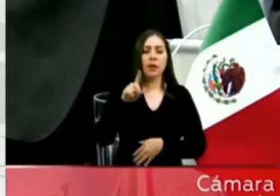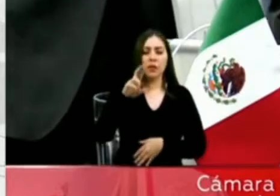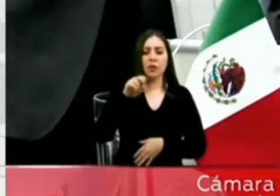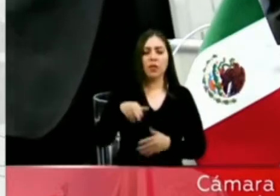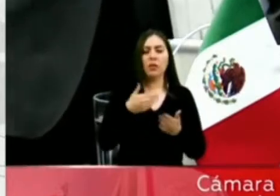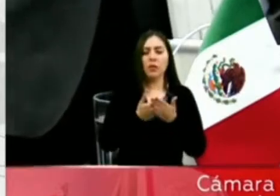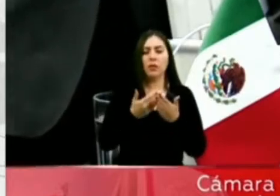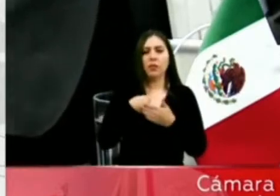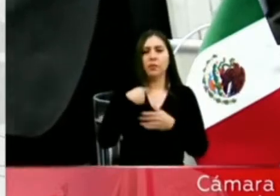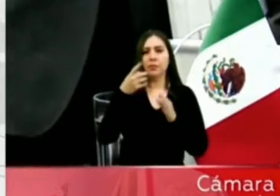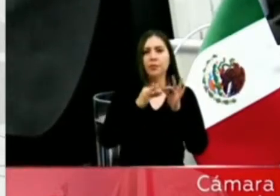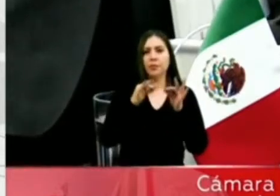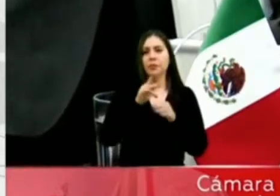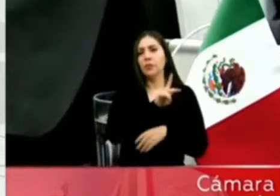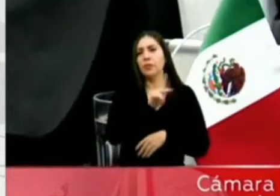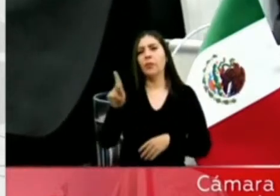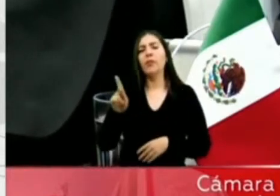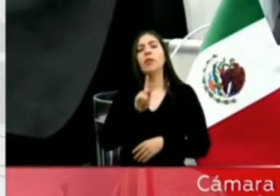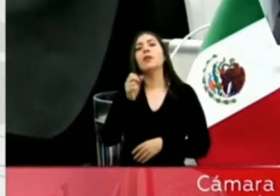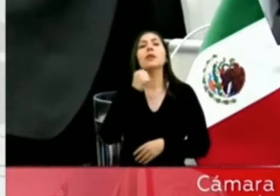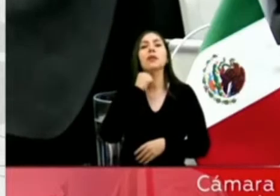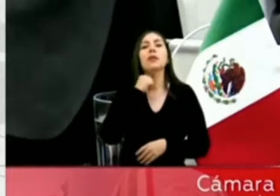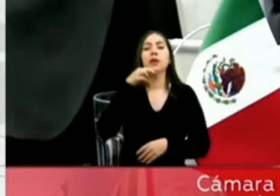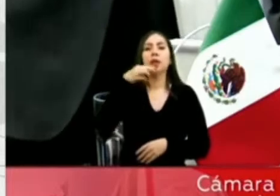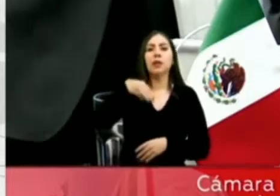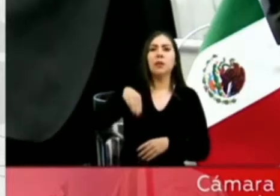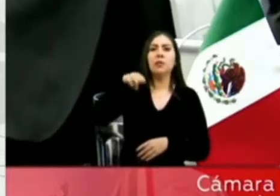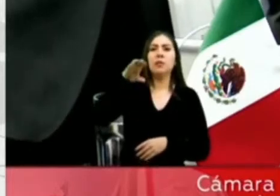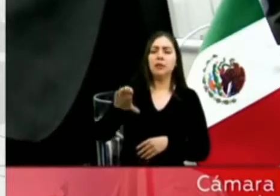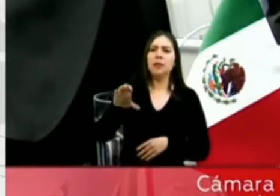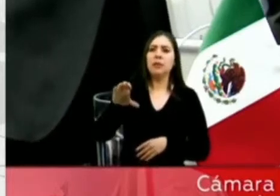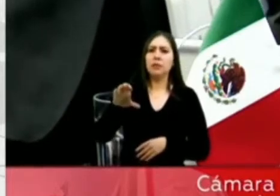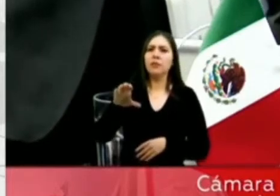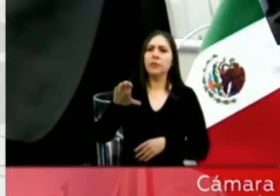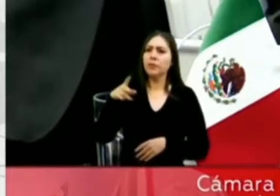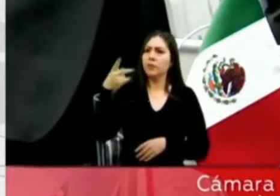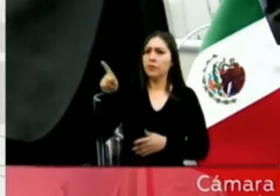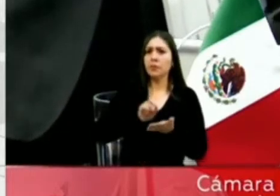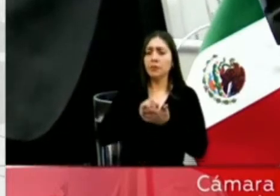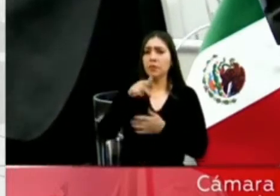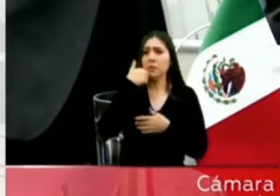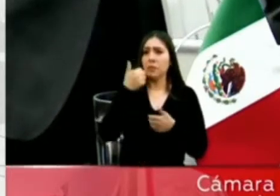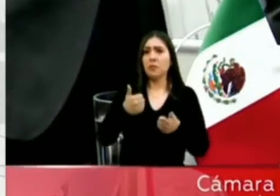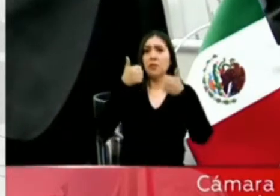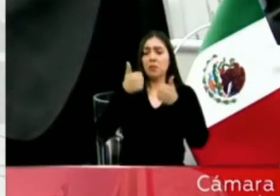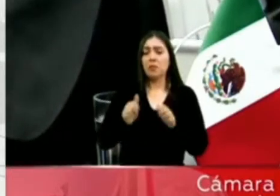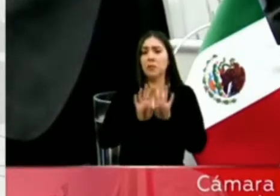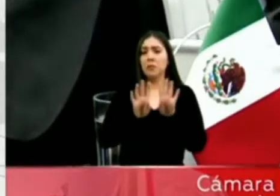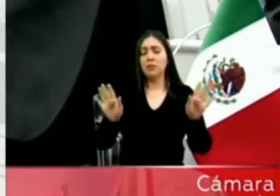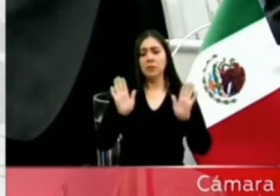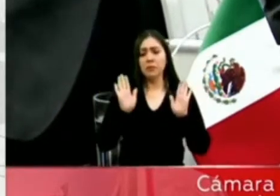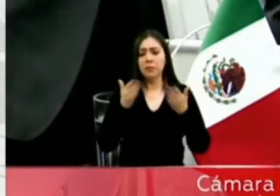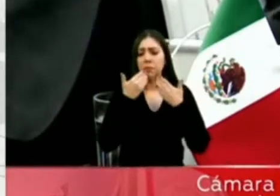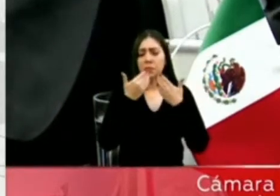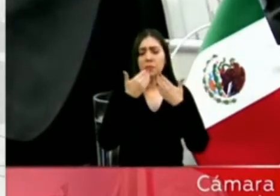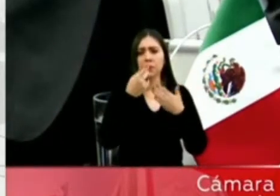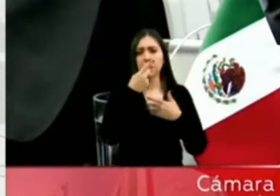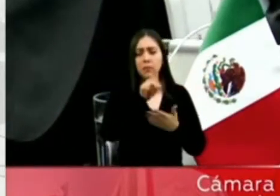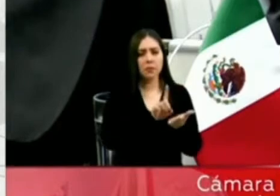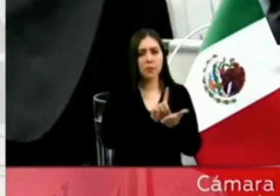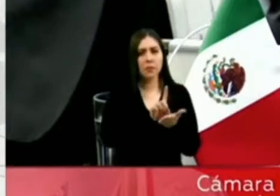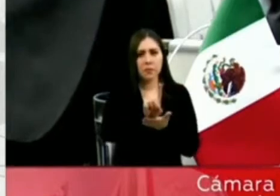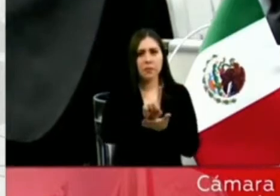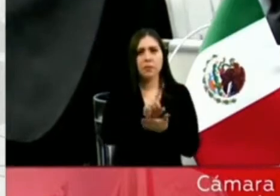planteo que los senadores de Movimiento Ciudadano están en su derecho de mantenerse en la tribuna, si así lo deciden, y están a disposición